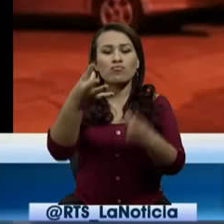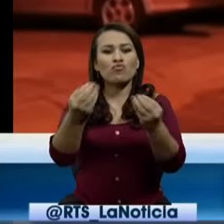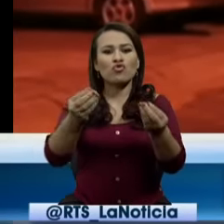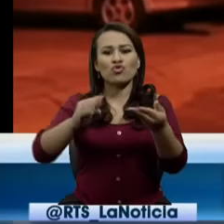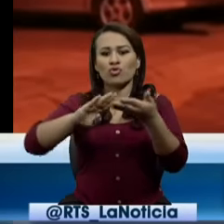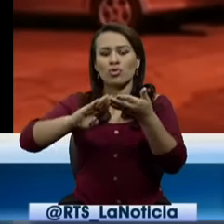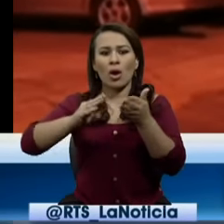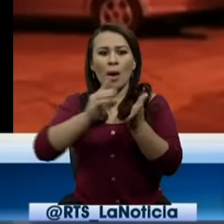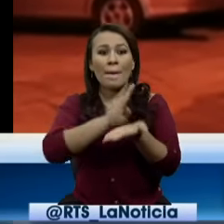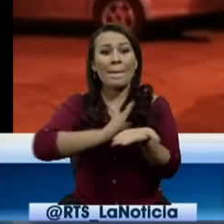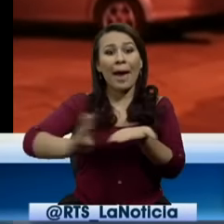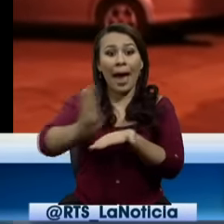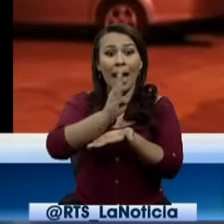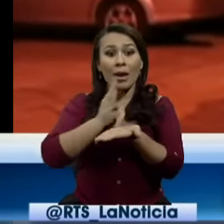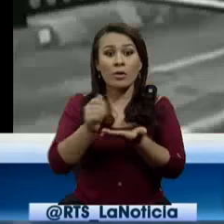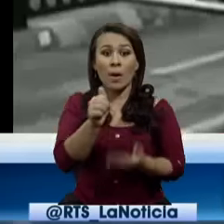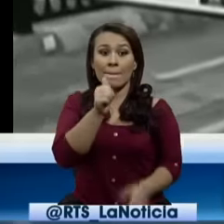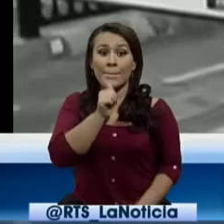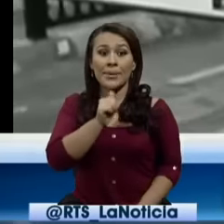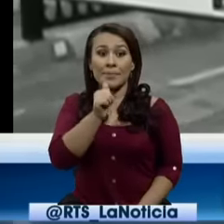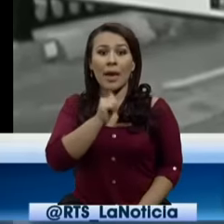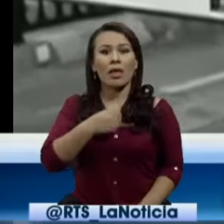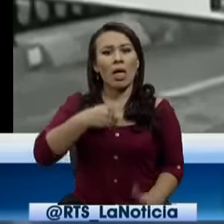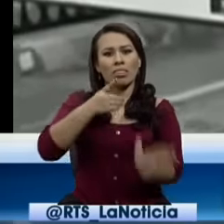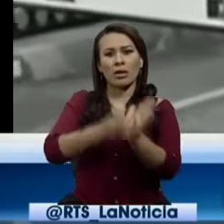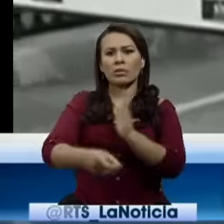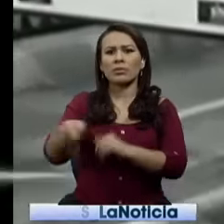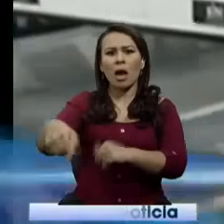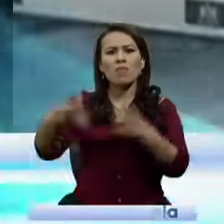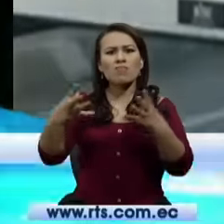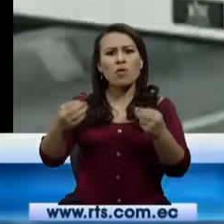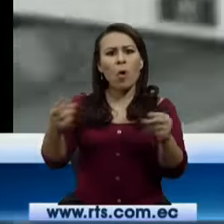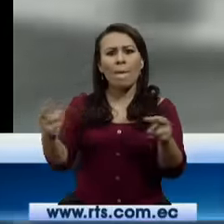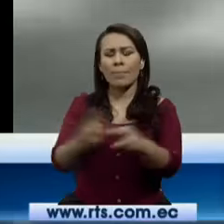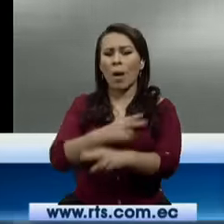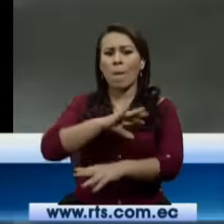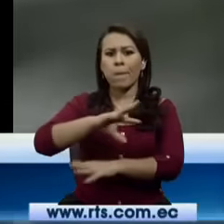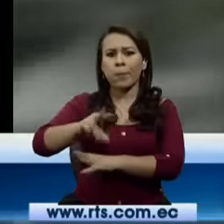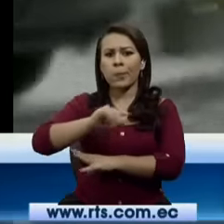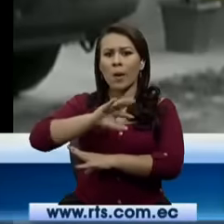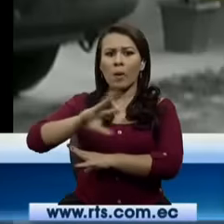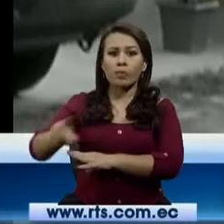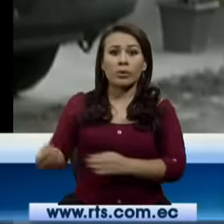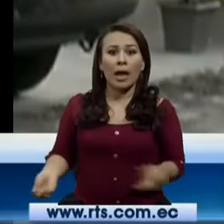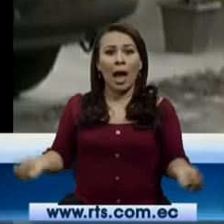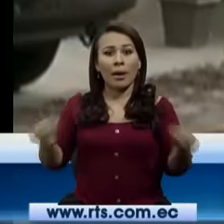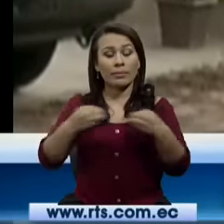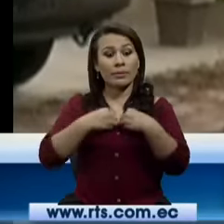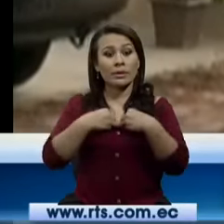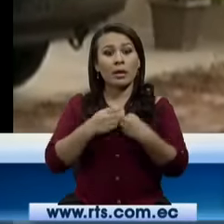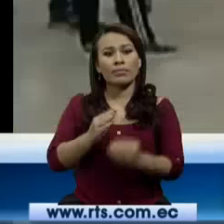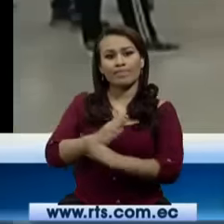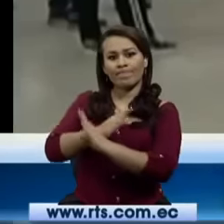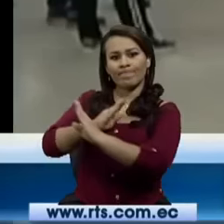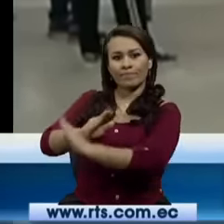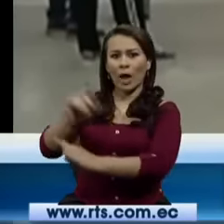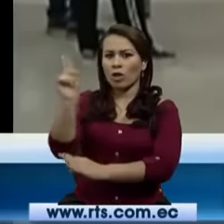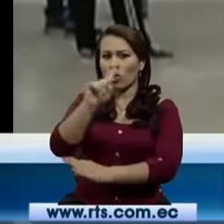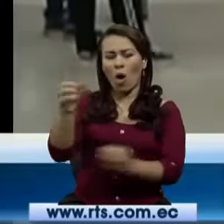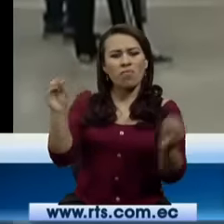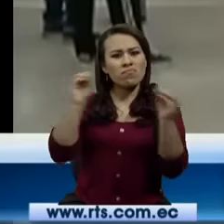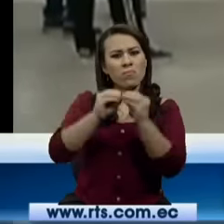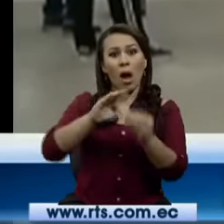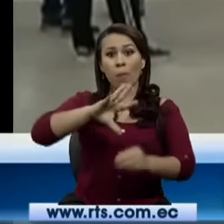ciudadelas privadas que denunciaron ser Víctimas de robo en los últimos meses precisamente para evitar que esto se repita la